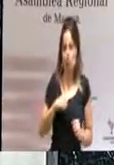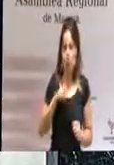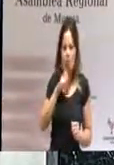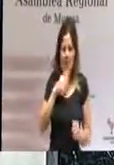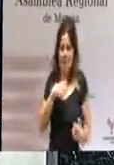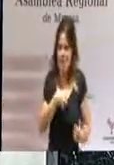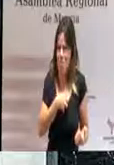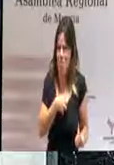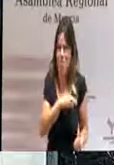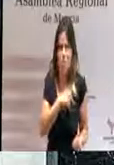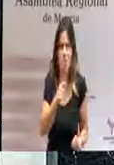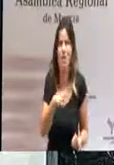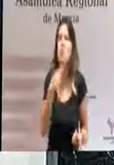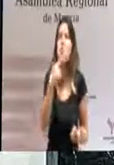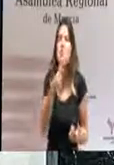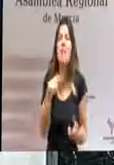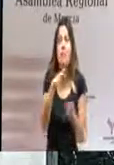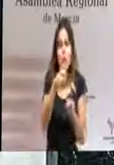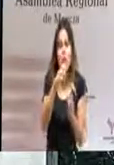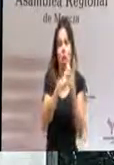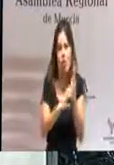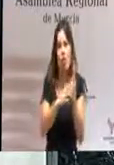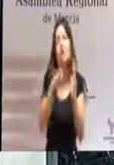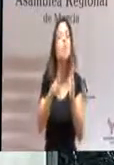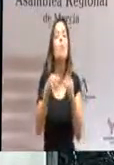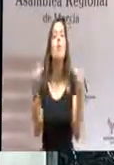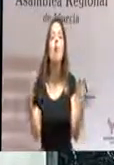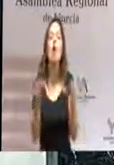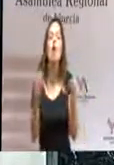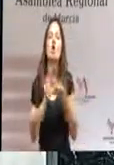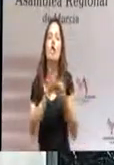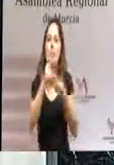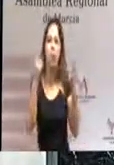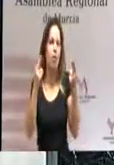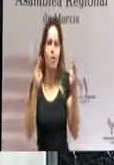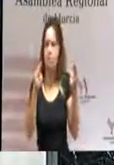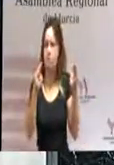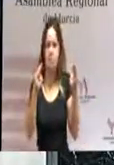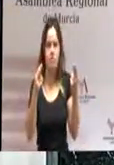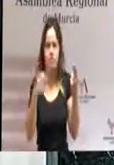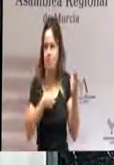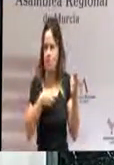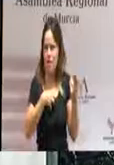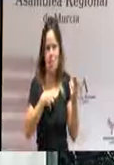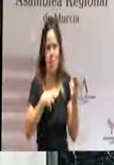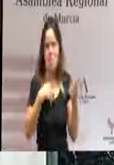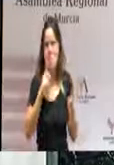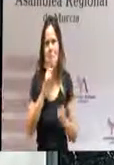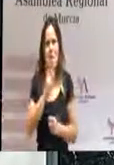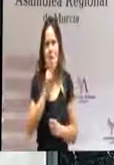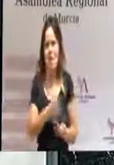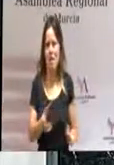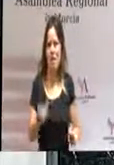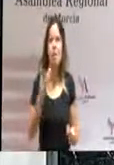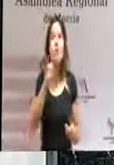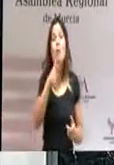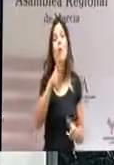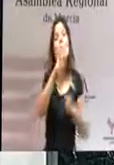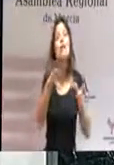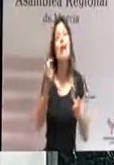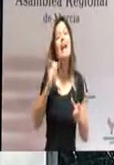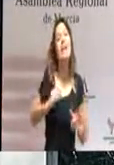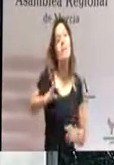No puede decir que va a bajar los impuestos y va a mejorar los servicios públicos. Solo para las rentas más altas. Y una unidad